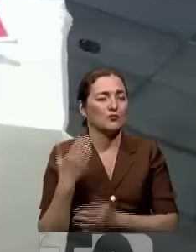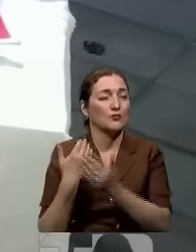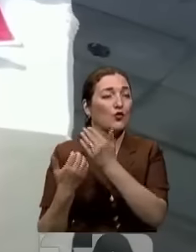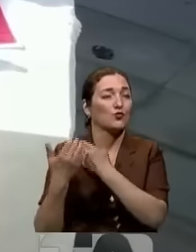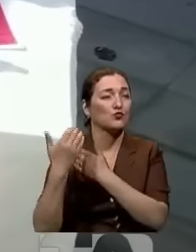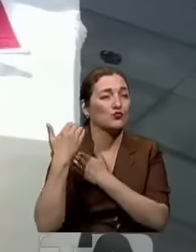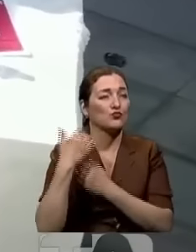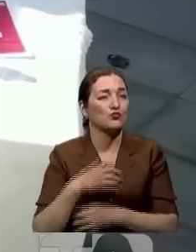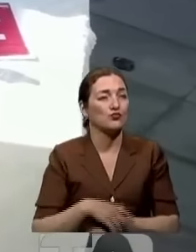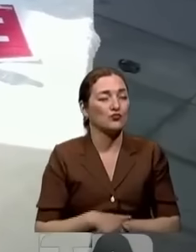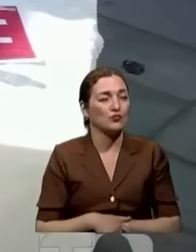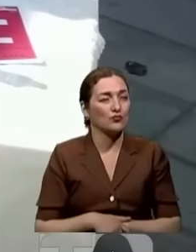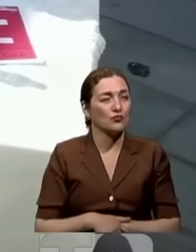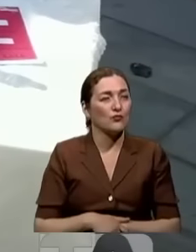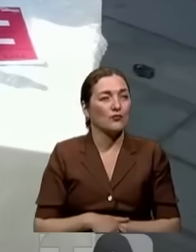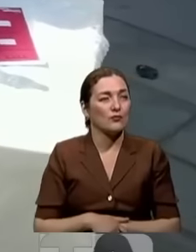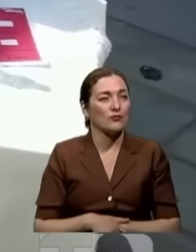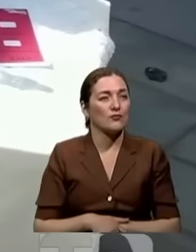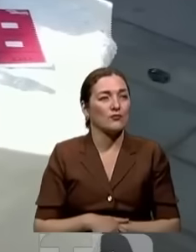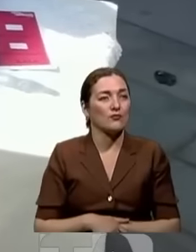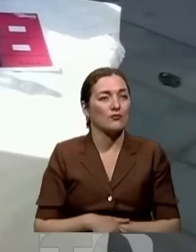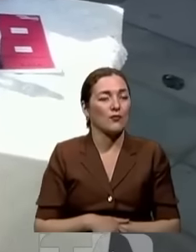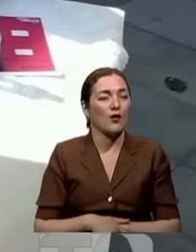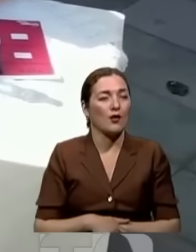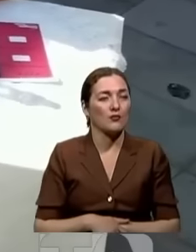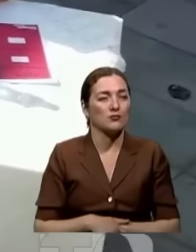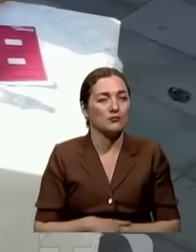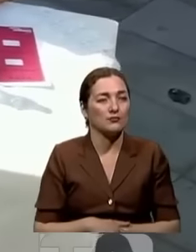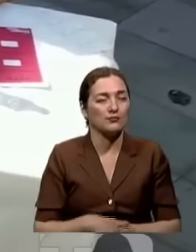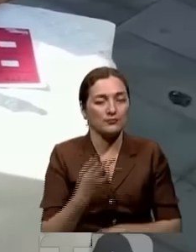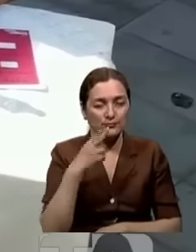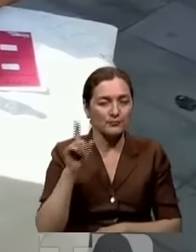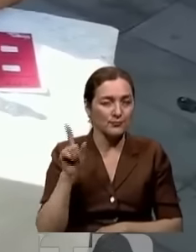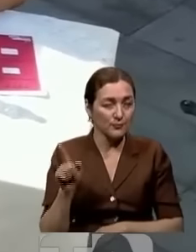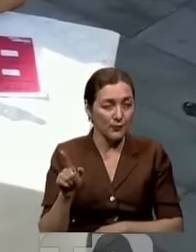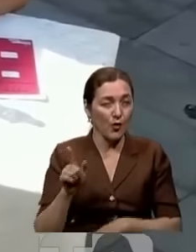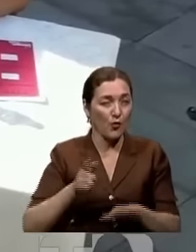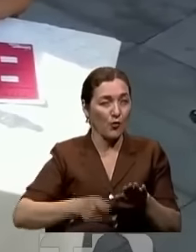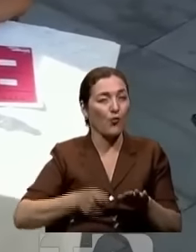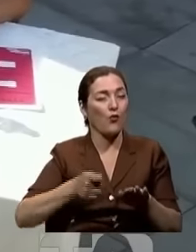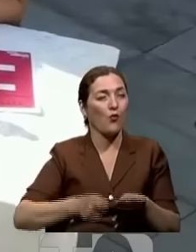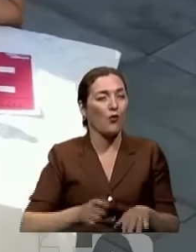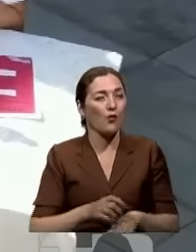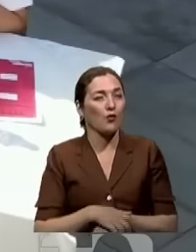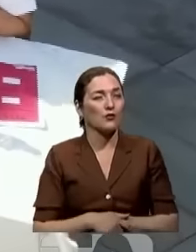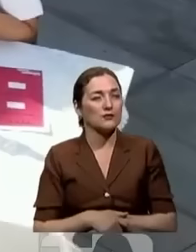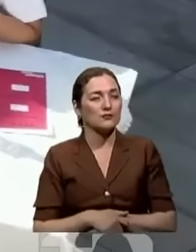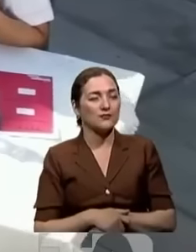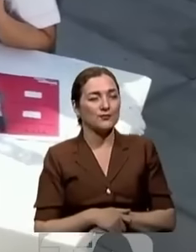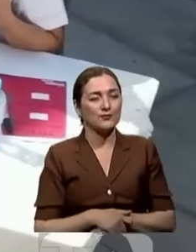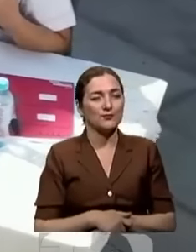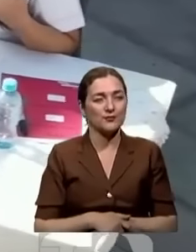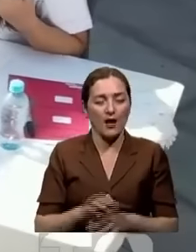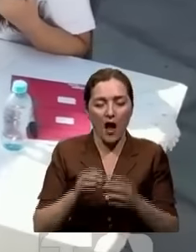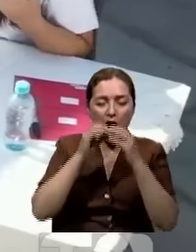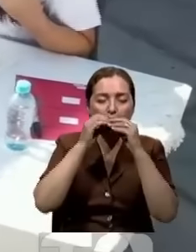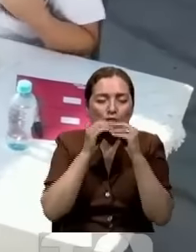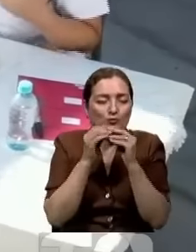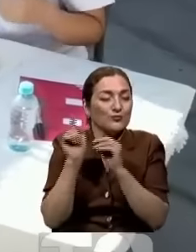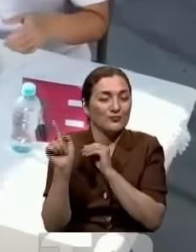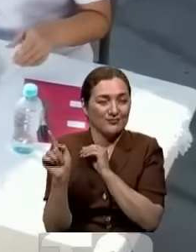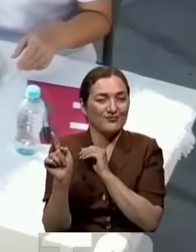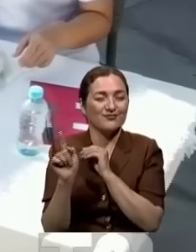historia. Y eso es lo que cuenta muchísimo también. Ustedes ven en este momento ya nuestro jurado está probando ya esta guagua